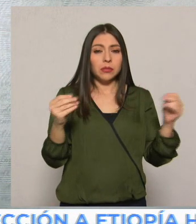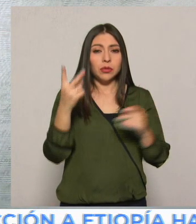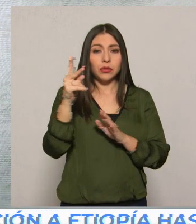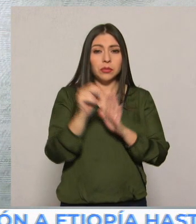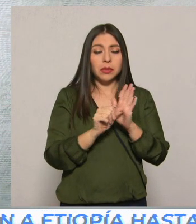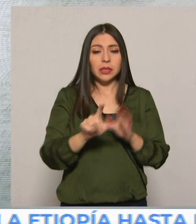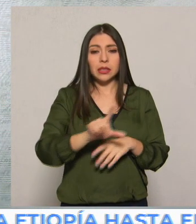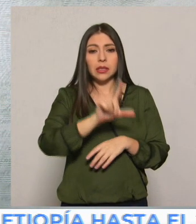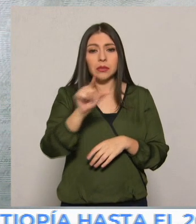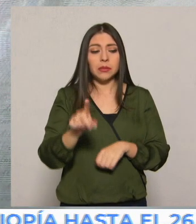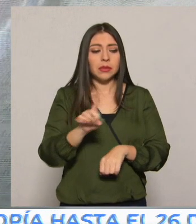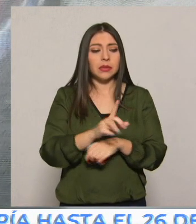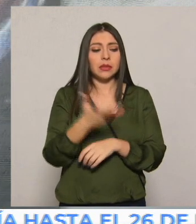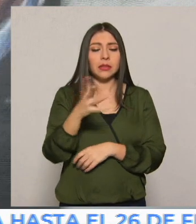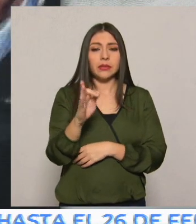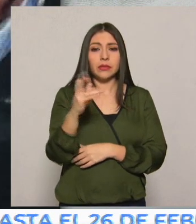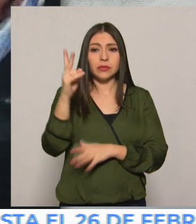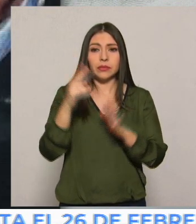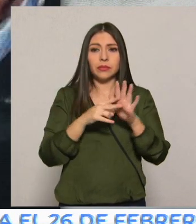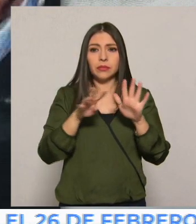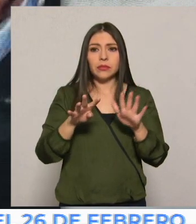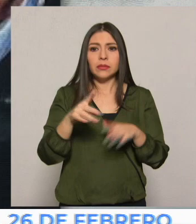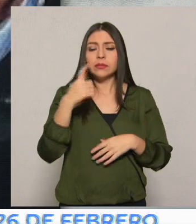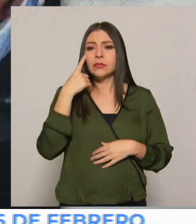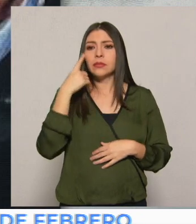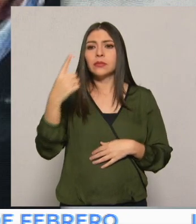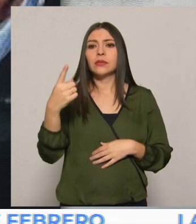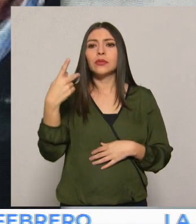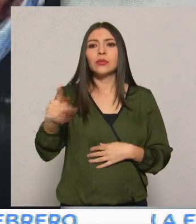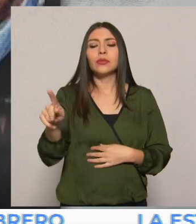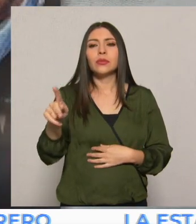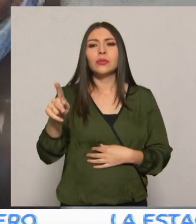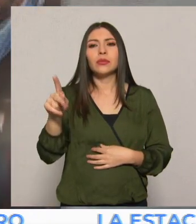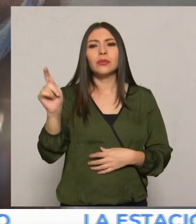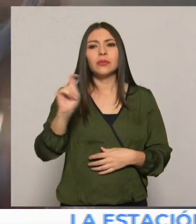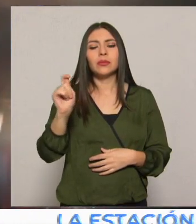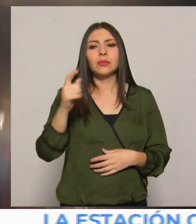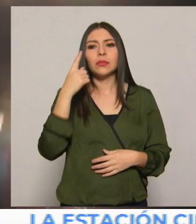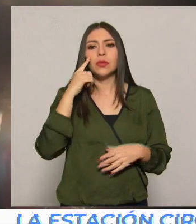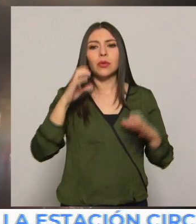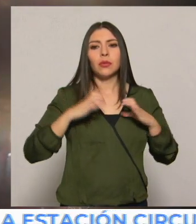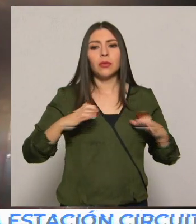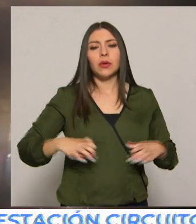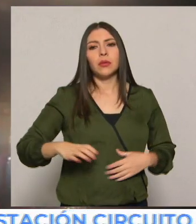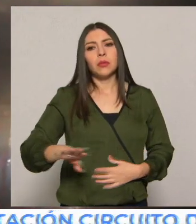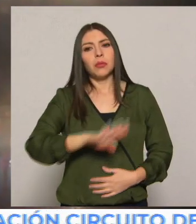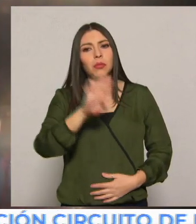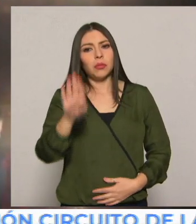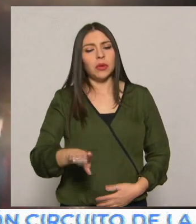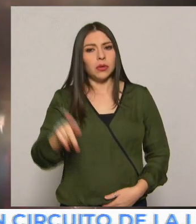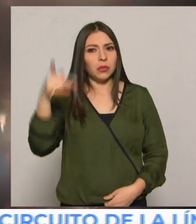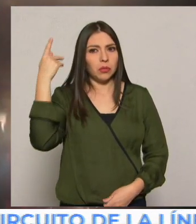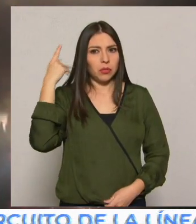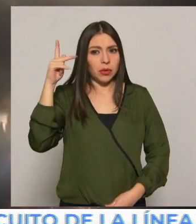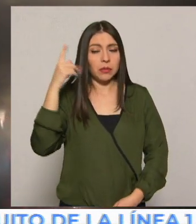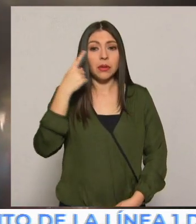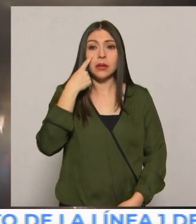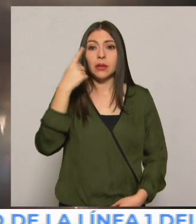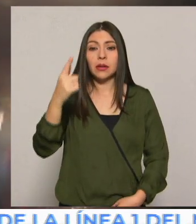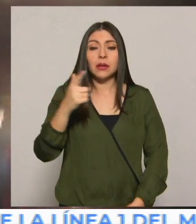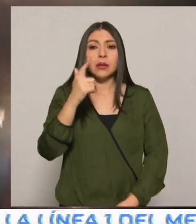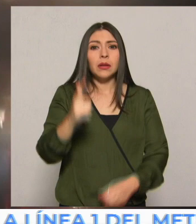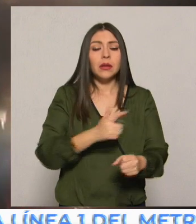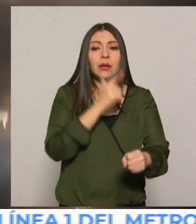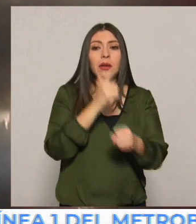de 2019, presuntamente apareció el cuerpo sin vida de su pareja en Huejotzingo, Puebla. Sin embargo, este hallazgo no